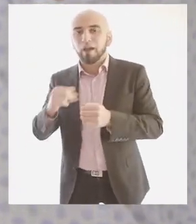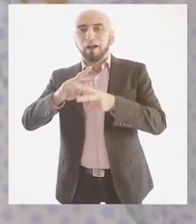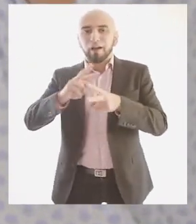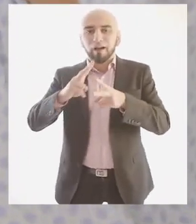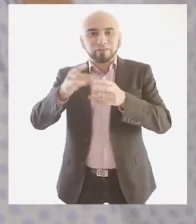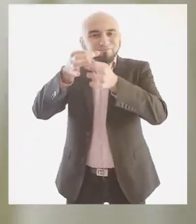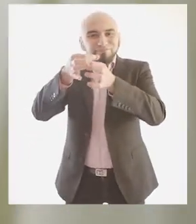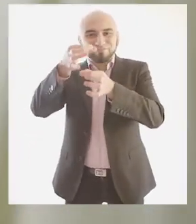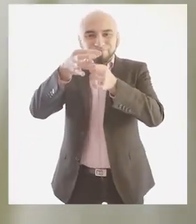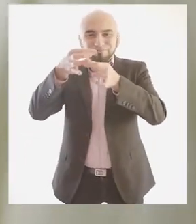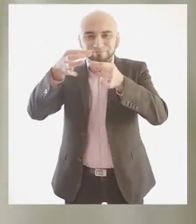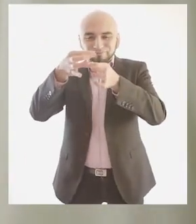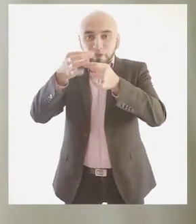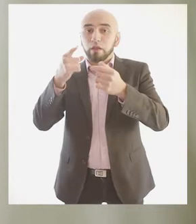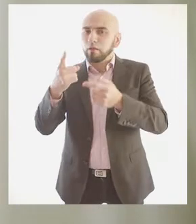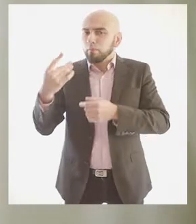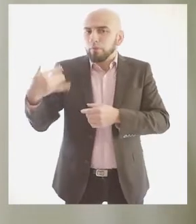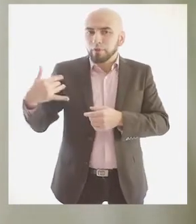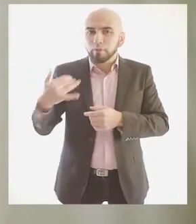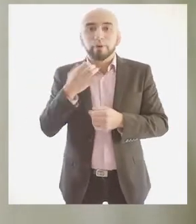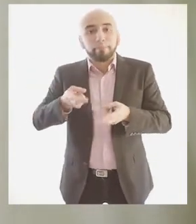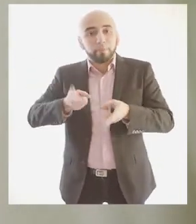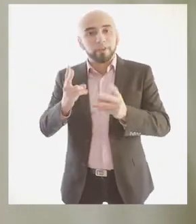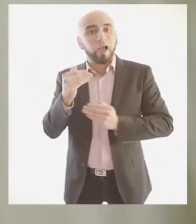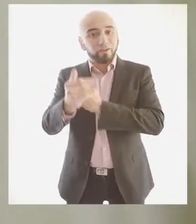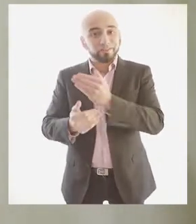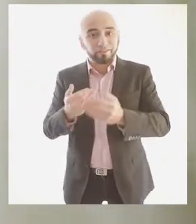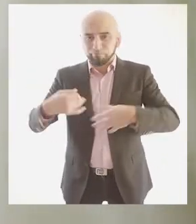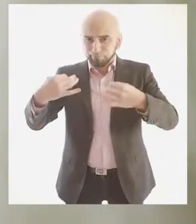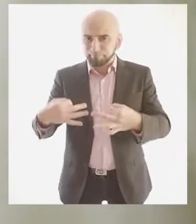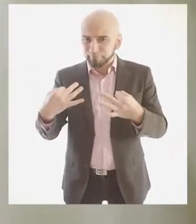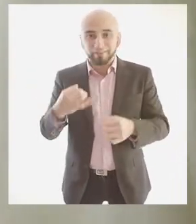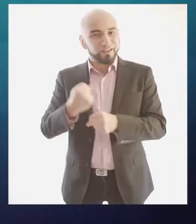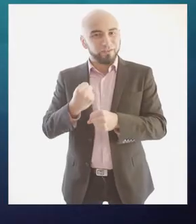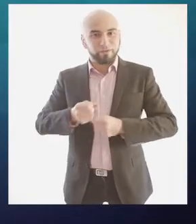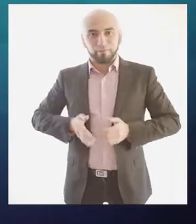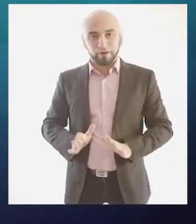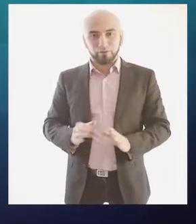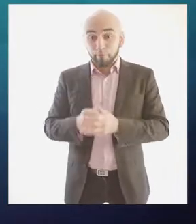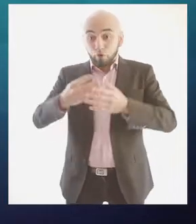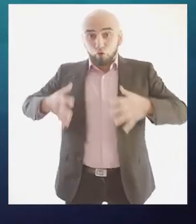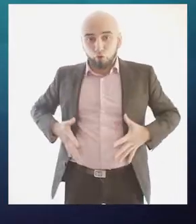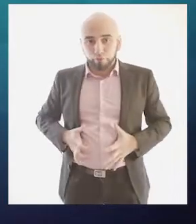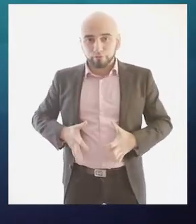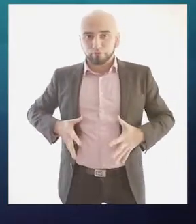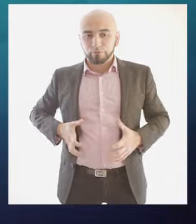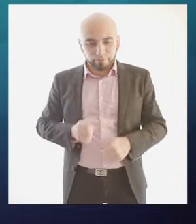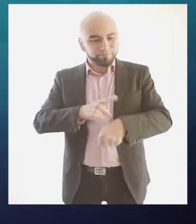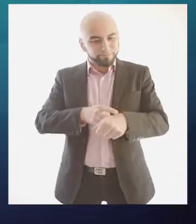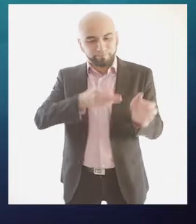Son muy positivas y deseables porque permiten avanzar efectivamente en el trabajo de parto. Las contracciones son